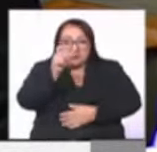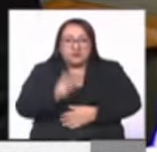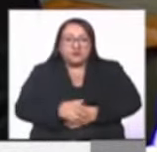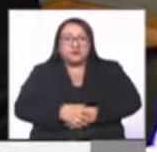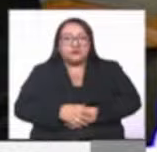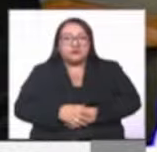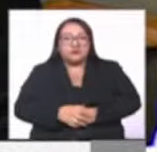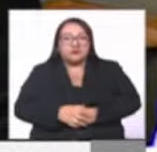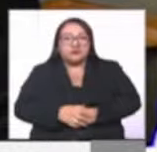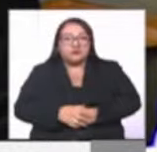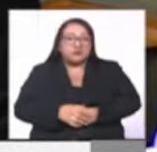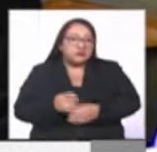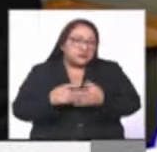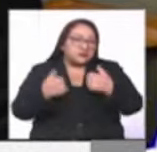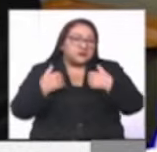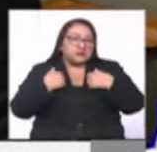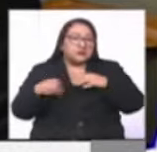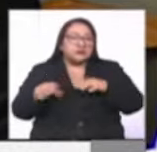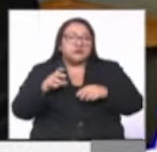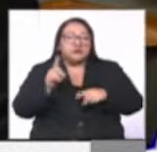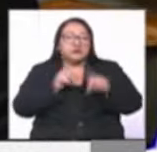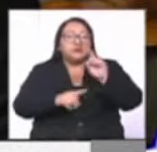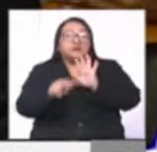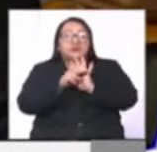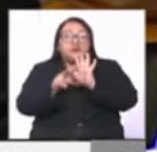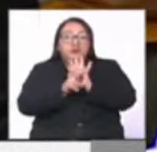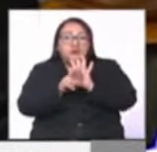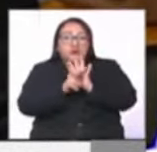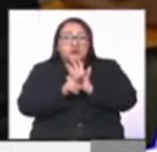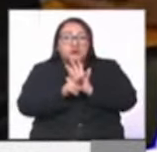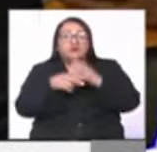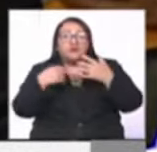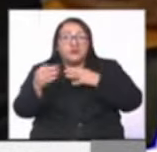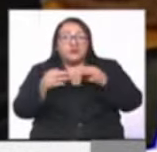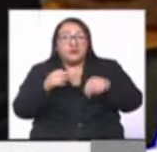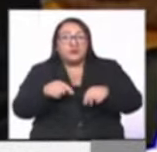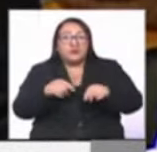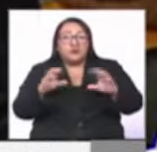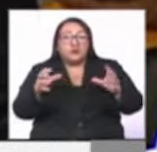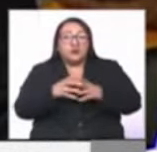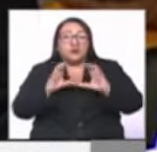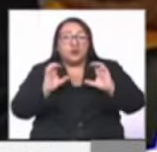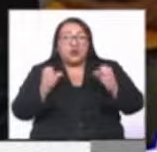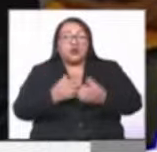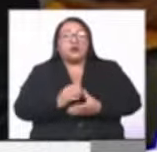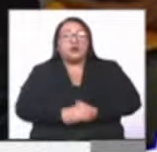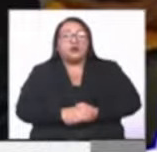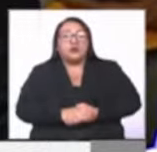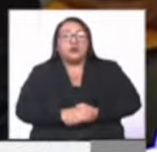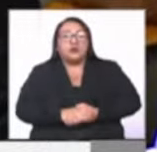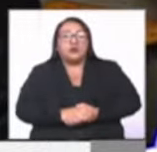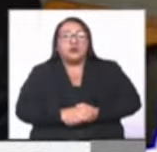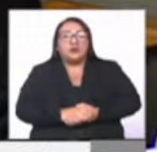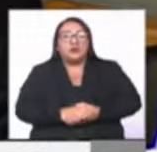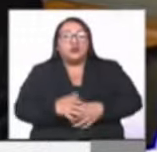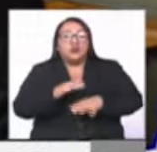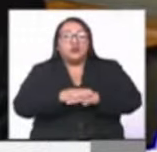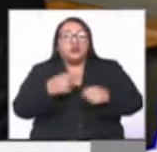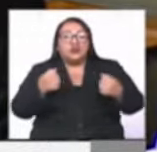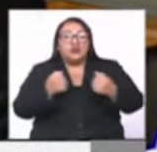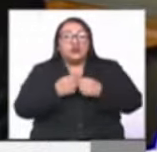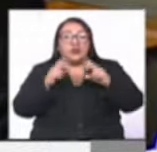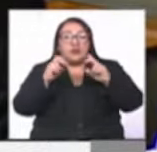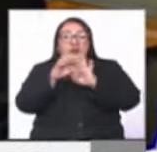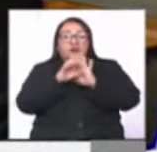pues debemos reconocer que hay una cierta voluntad que se ha manifestado en un sector del Congreso por la ación al órgano